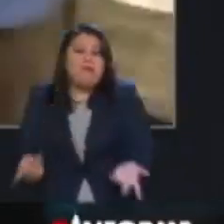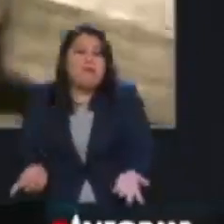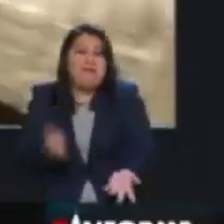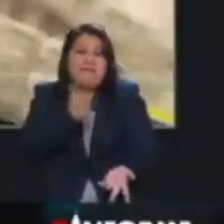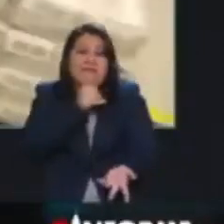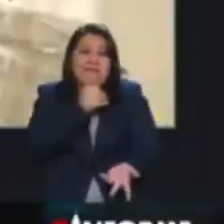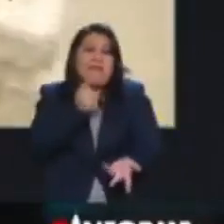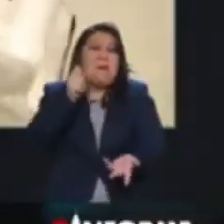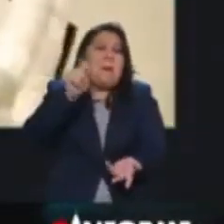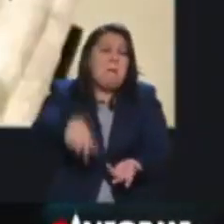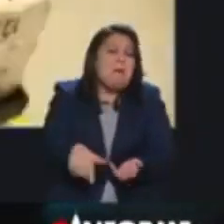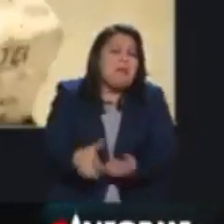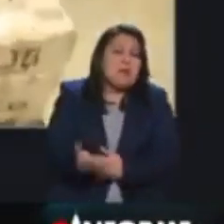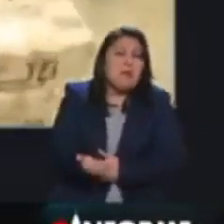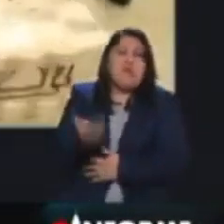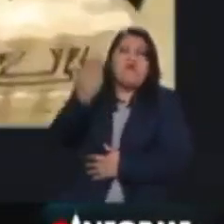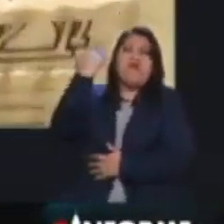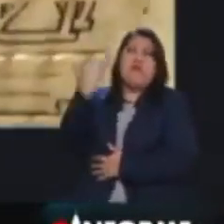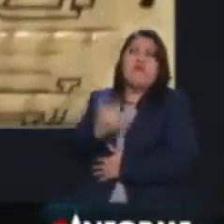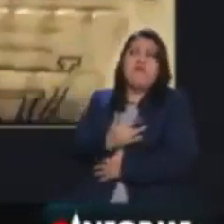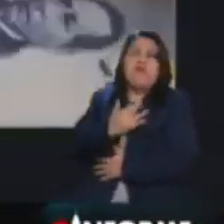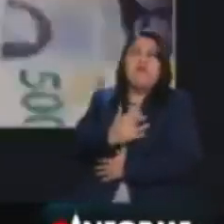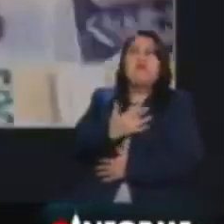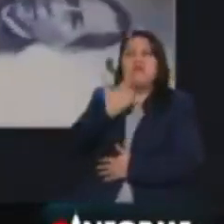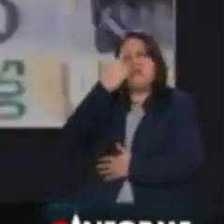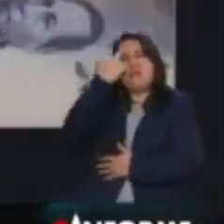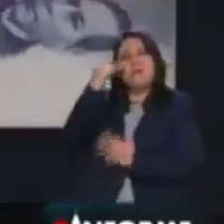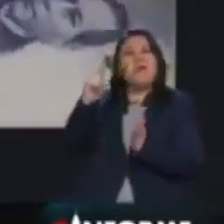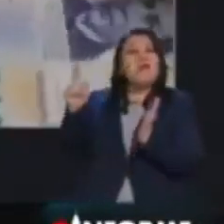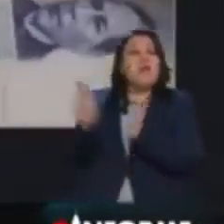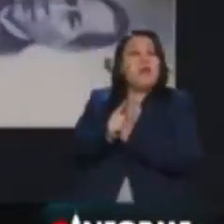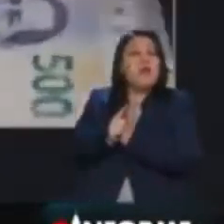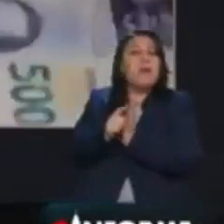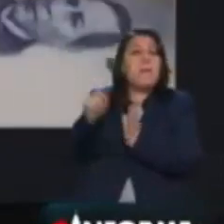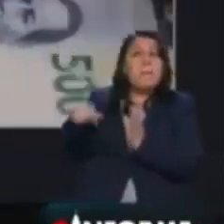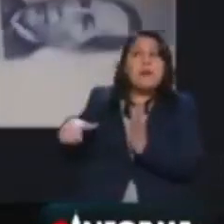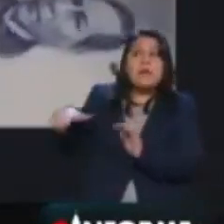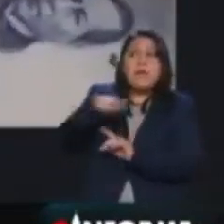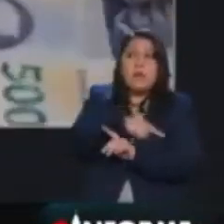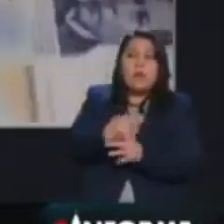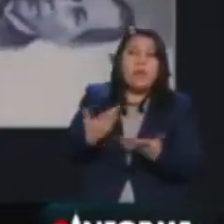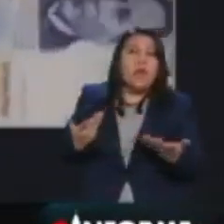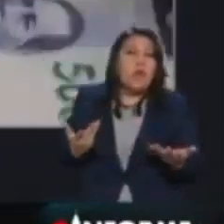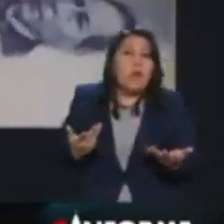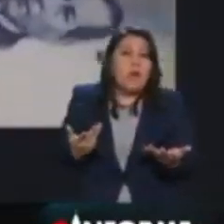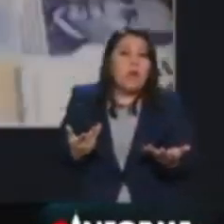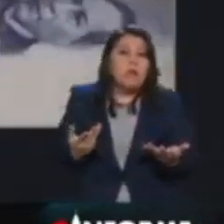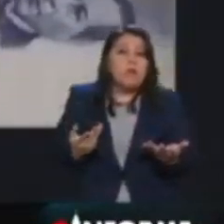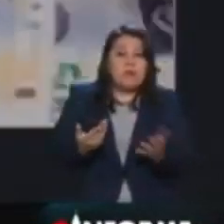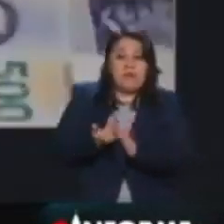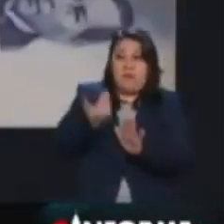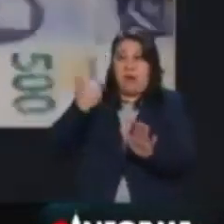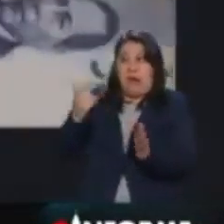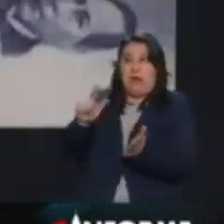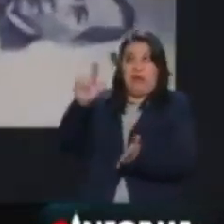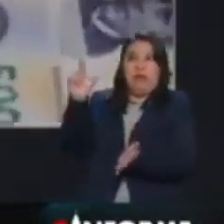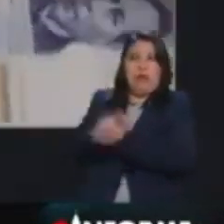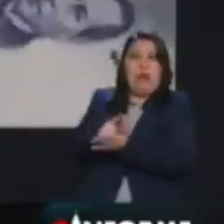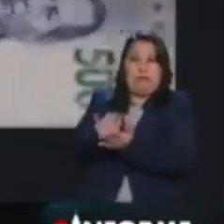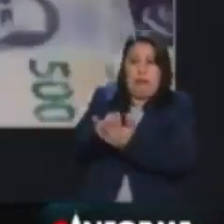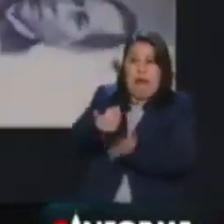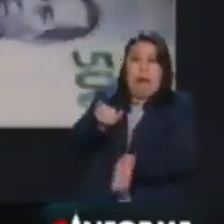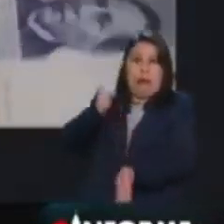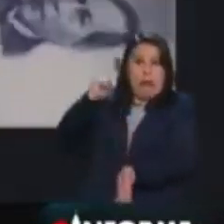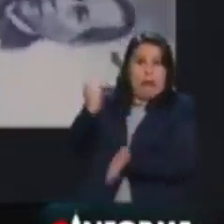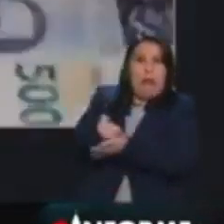se conformó, pues un poco barroco, ¿no? A los constituyentes tuvieron esa facultad, ¿por qué no lo hicieron en su momento y ahora resulta que siempre